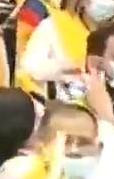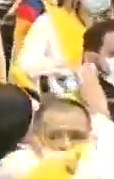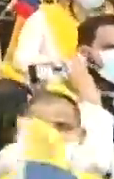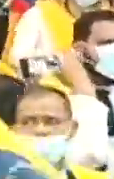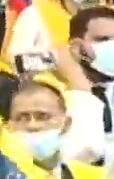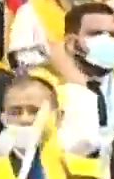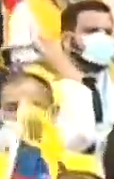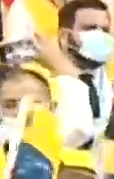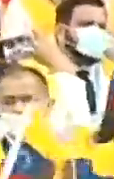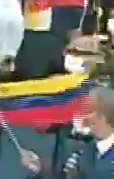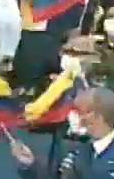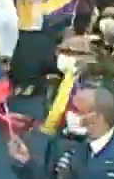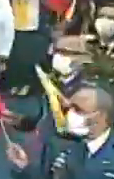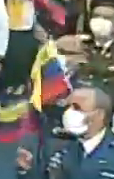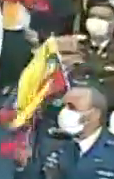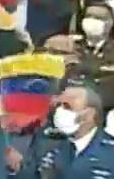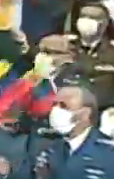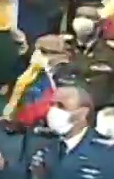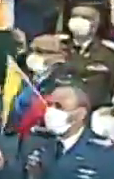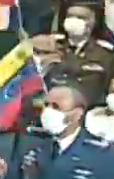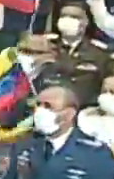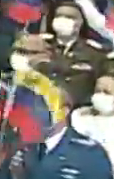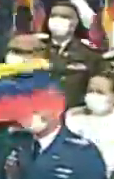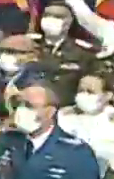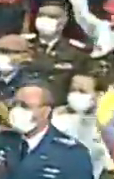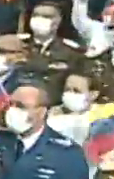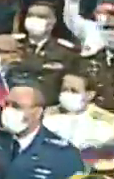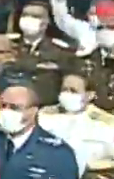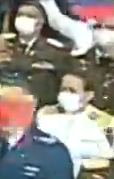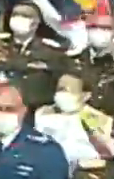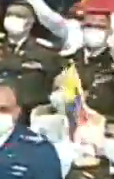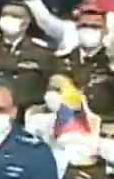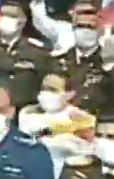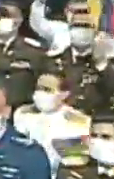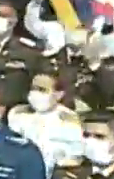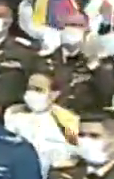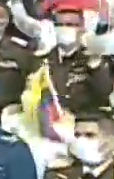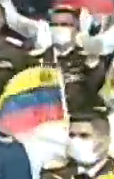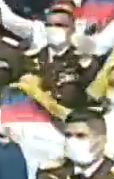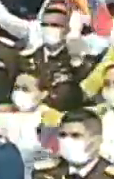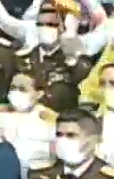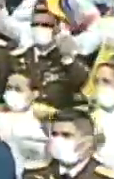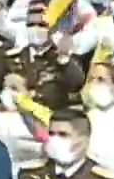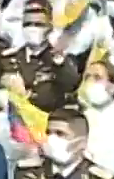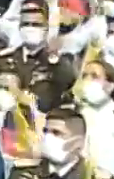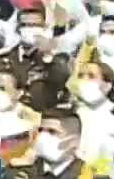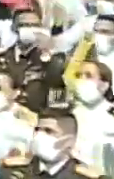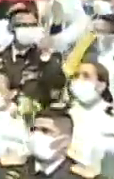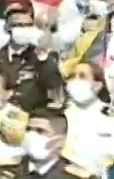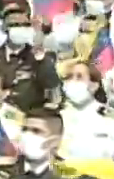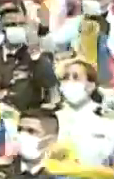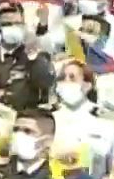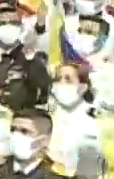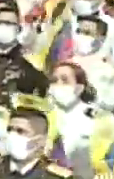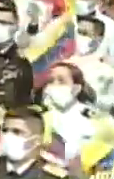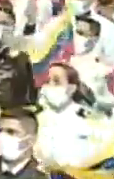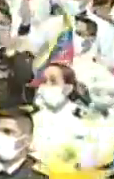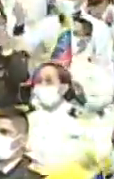además de la Dirección General de Salud de la Fuerza Armada Nacional Bolivariana en su tercera cohorte, 38 médicos